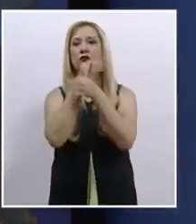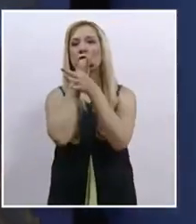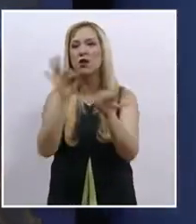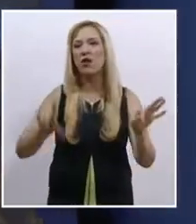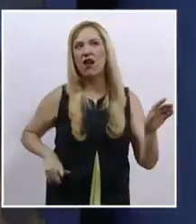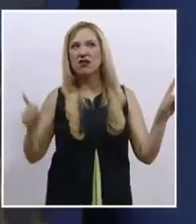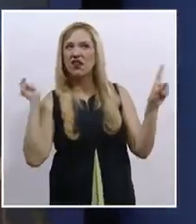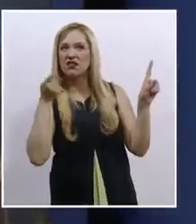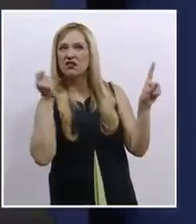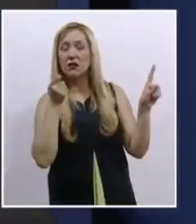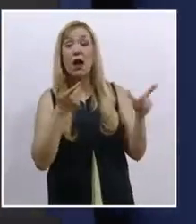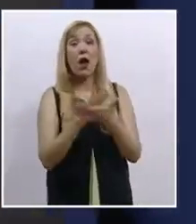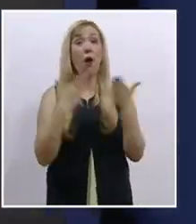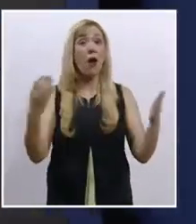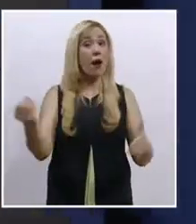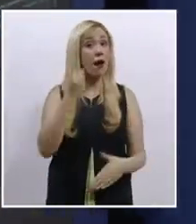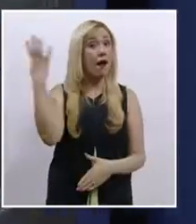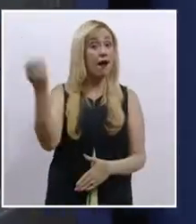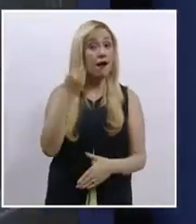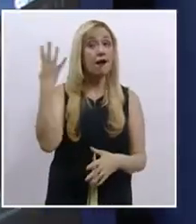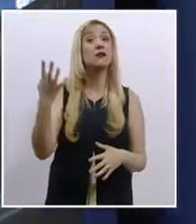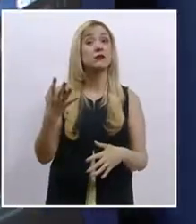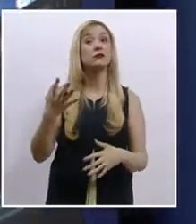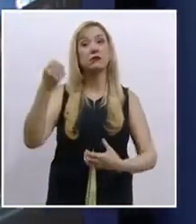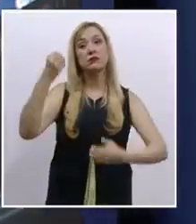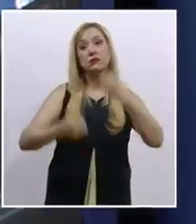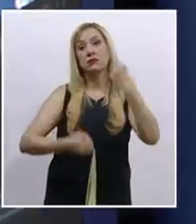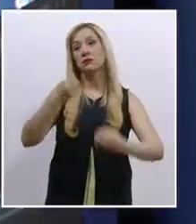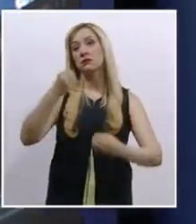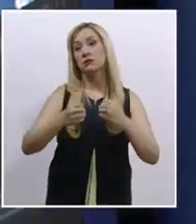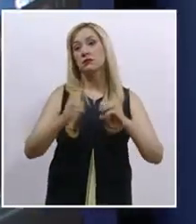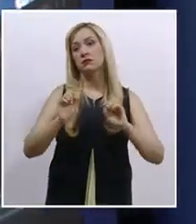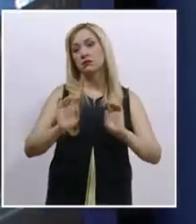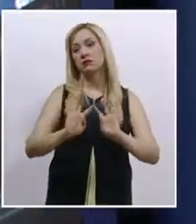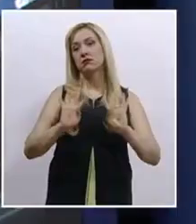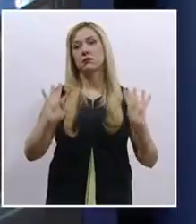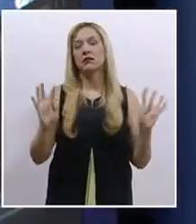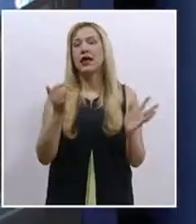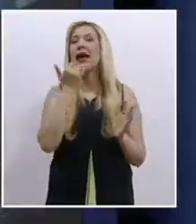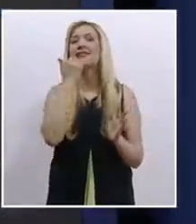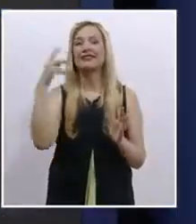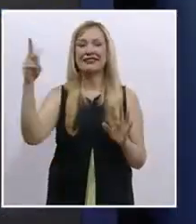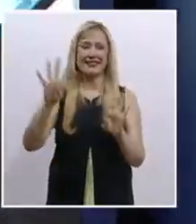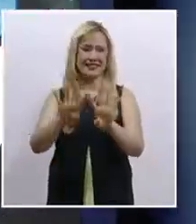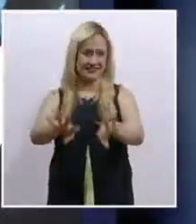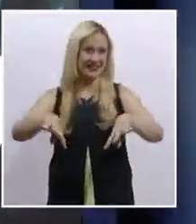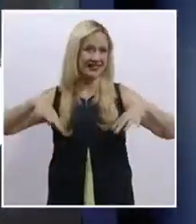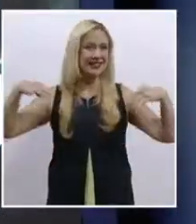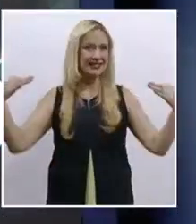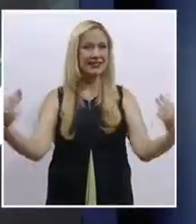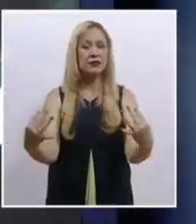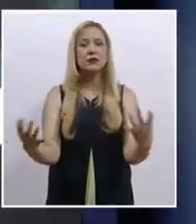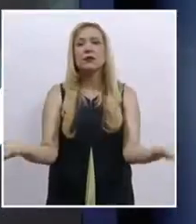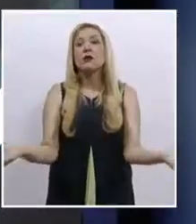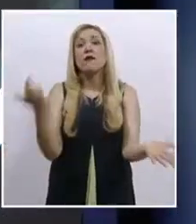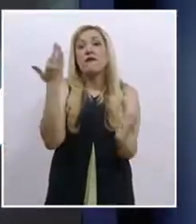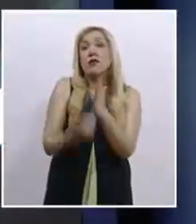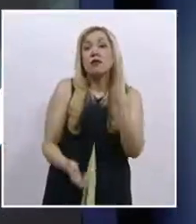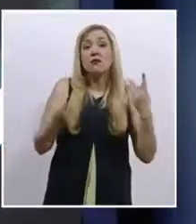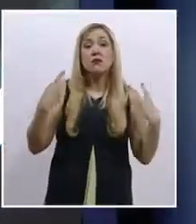extraordinaria, la segunda que lleva a cabo el Pleno de la Corte desde que se mantiene inoperante por falta de quórum. En este